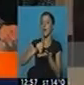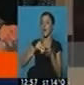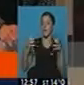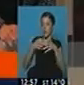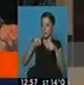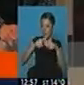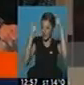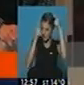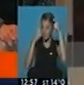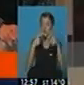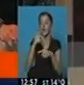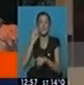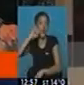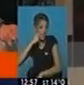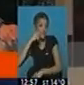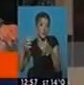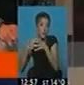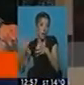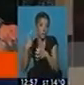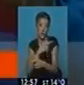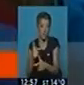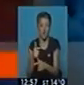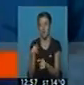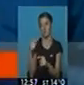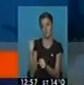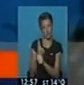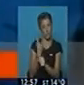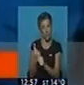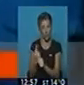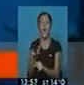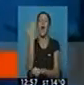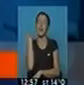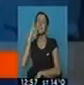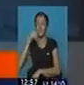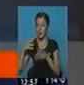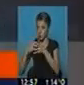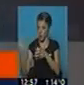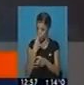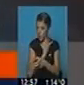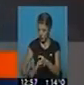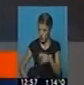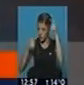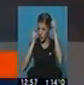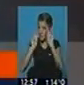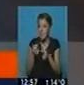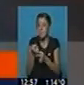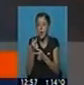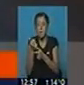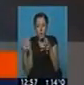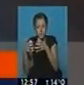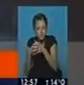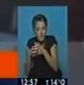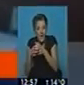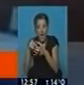sabemos que eso no es posible. Eso, antes existía esa oposición, pero era muy pequeña, muy marginal en el espacio institucional, y ahora tiene